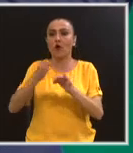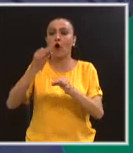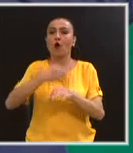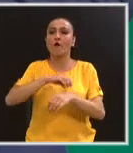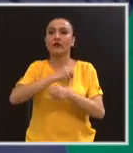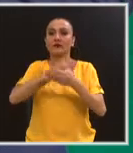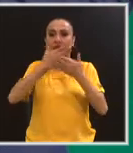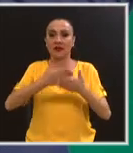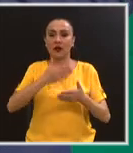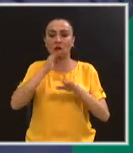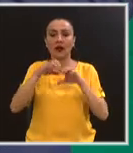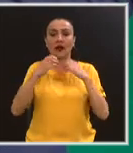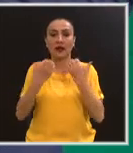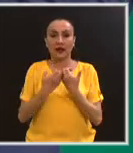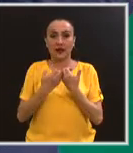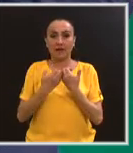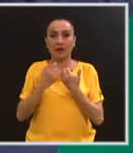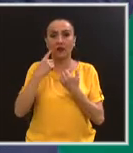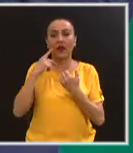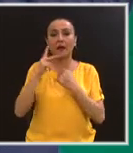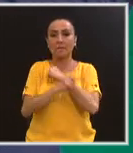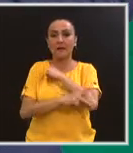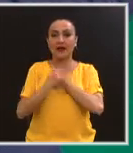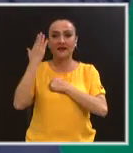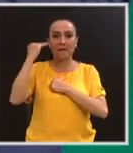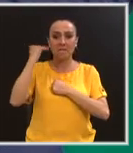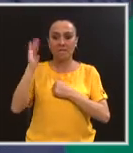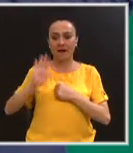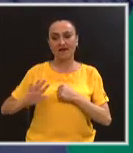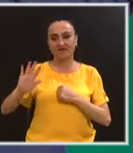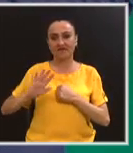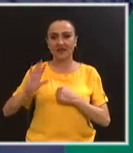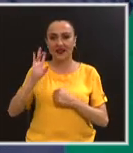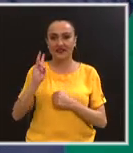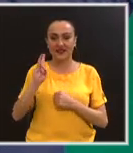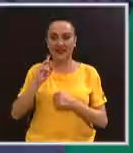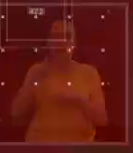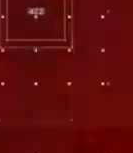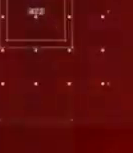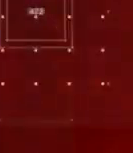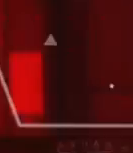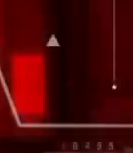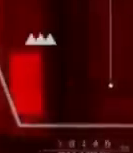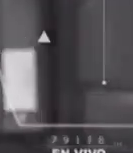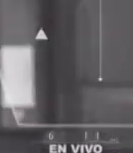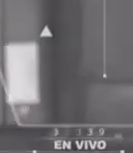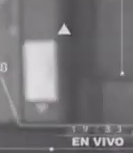oficial con el club de Países Bajos todo a partir de las 7 en tiempo extra